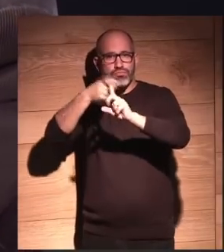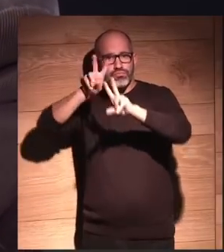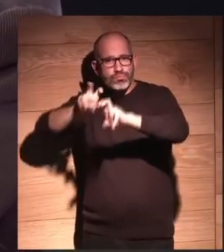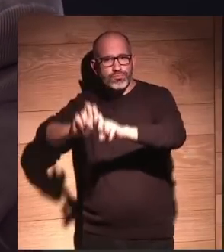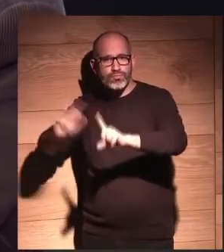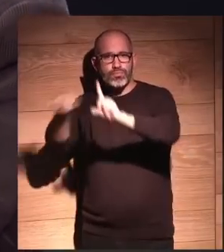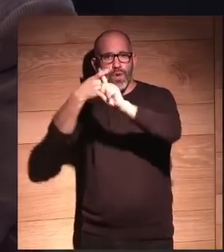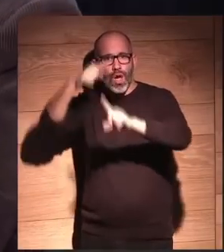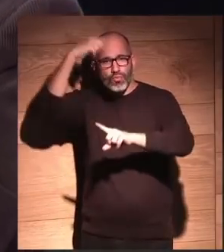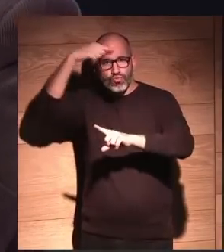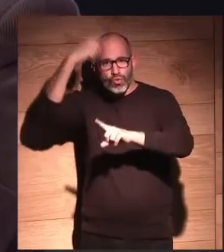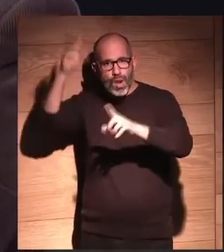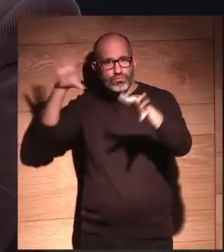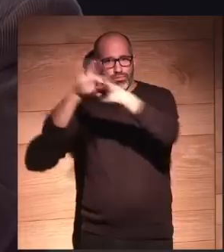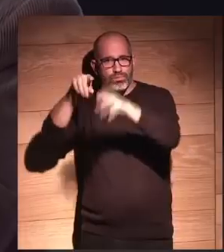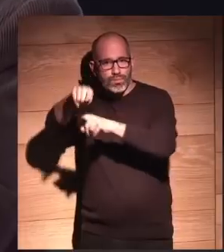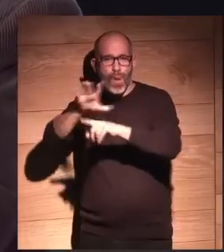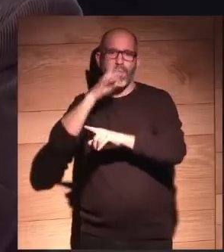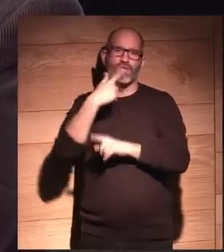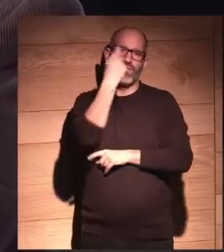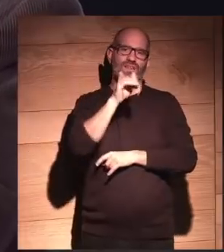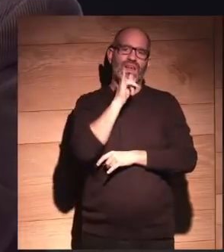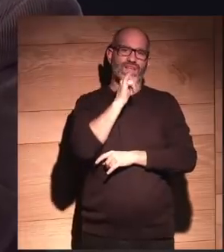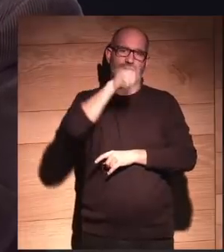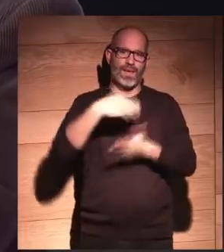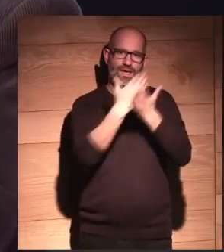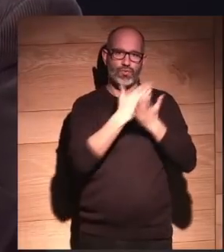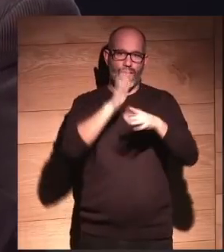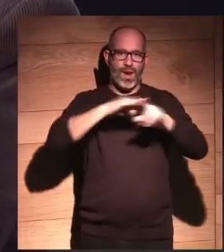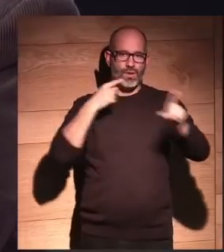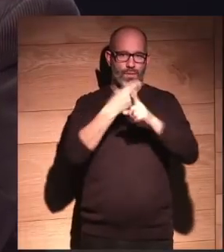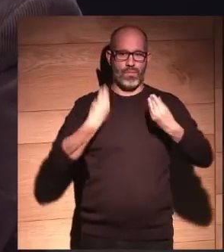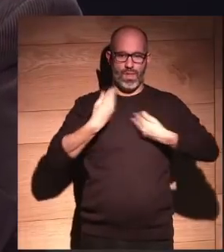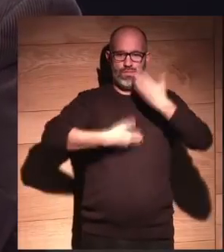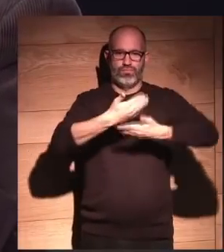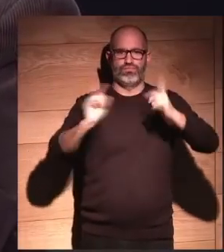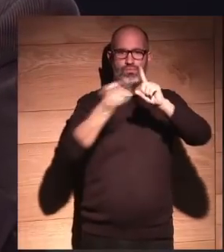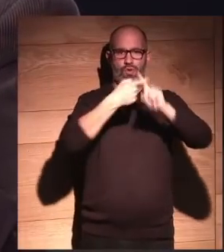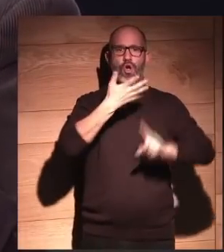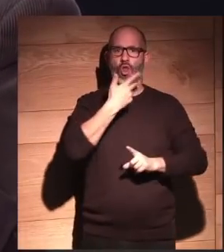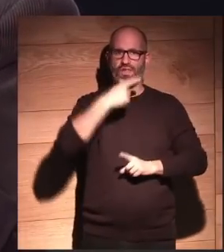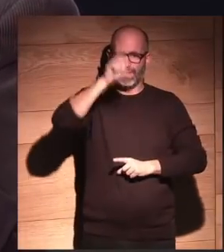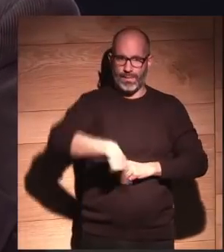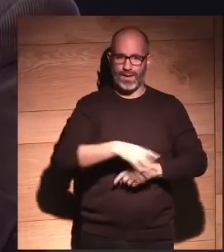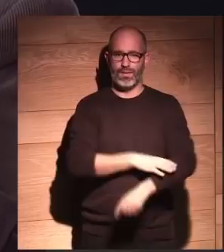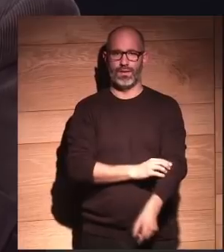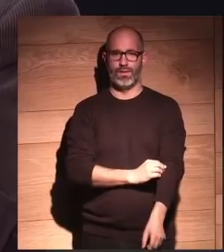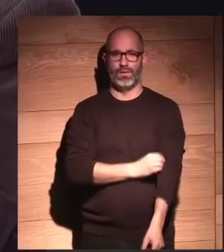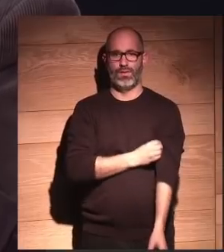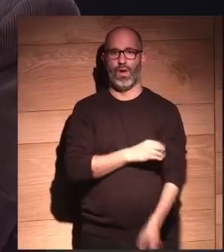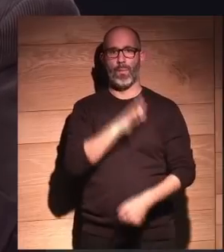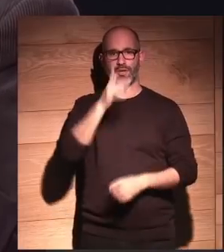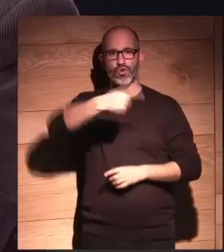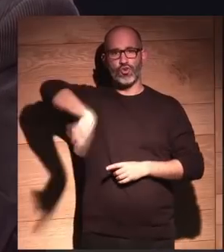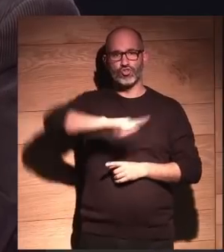genes culturales que están funcionando en nuestra vida de todos los días. Y que en un momento en que estamos en